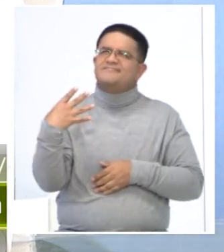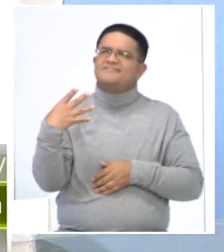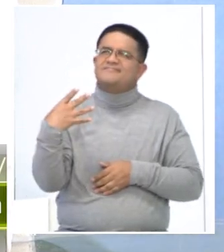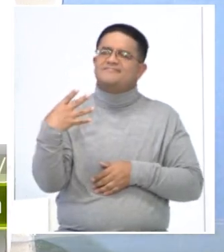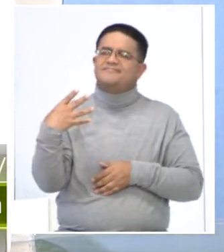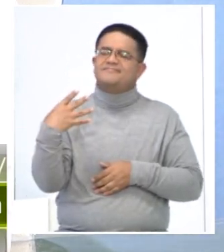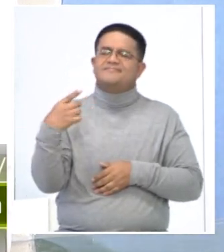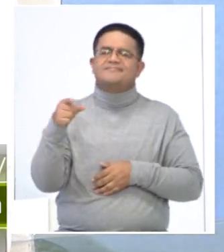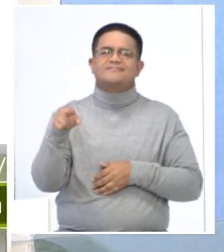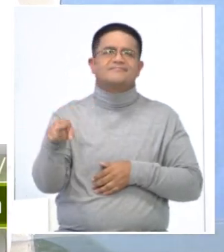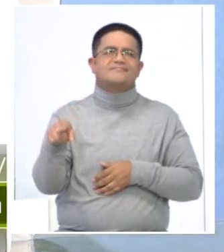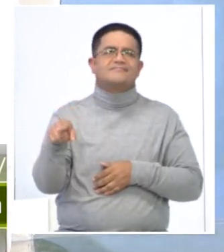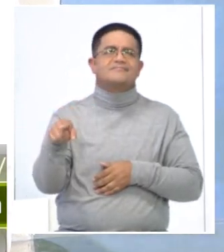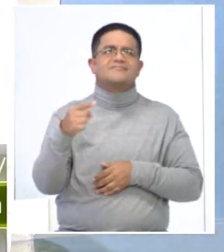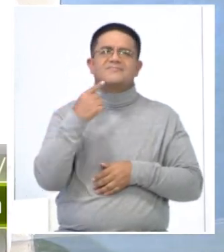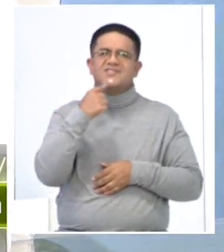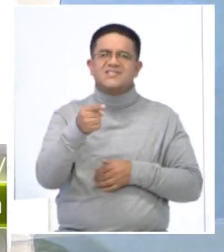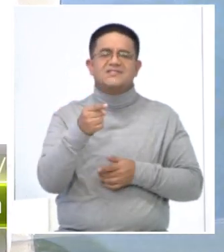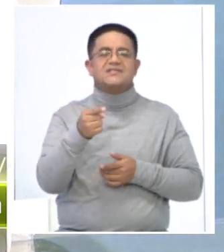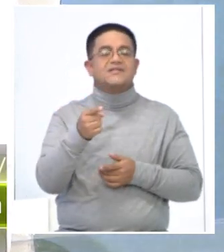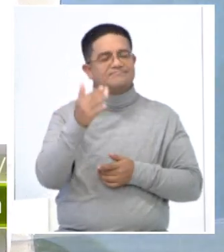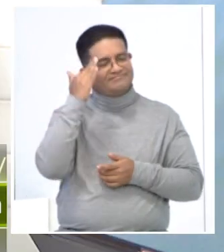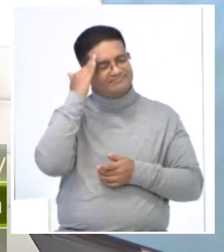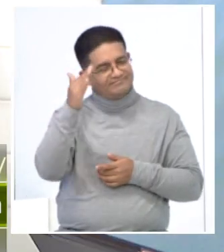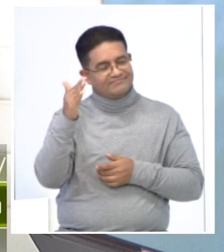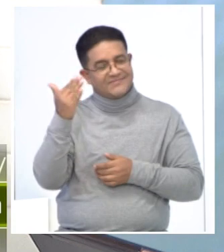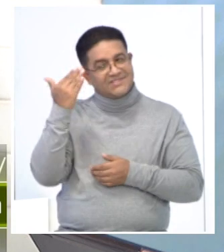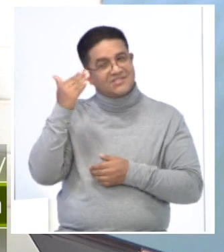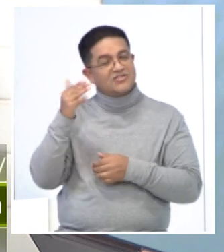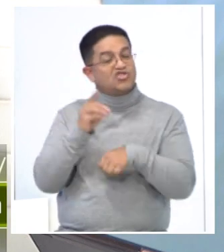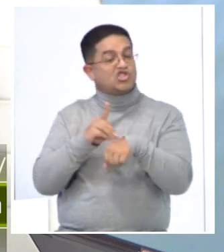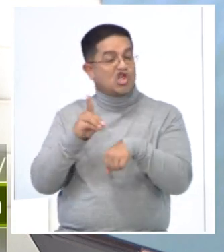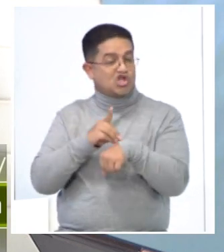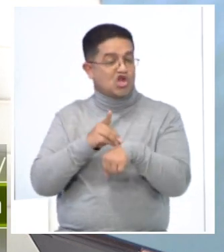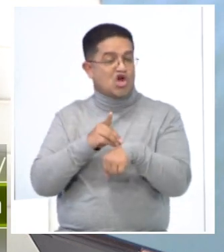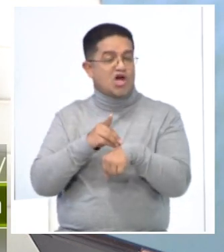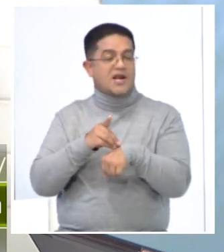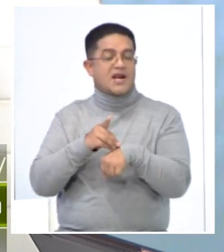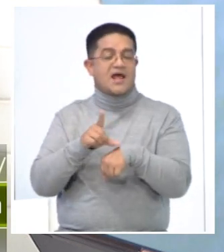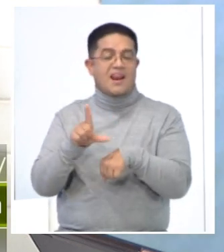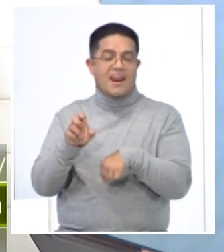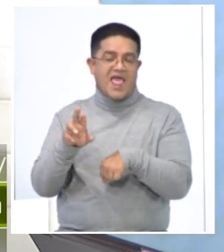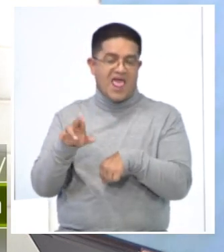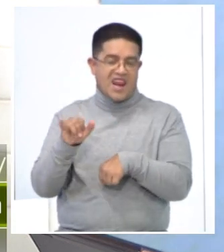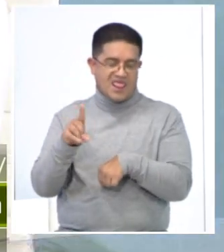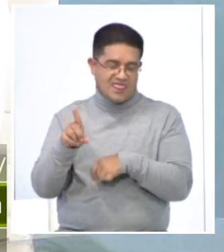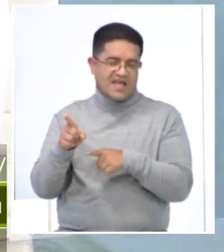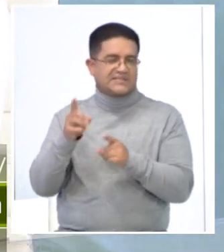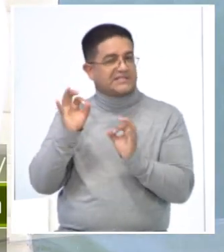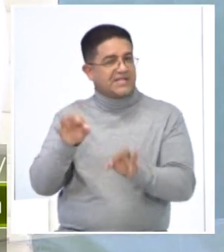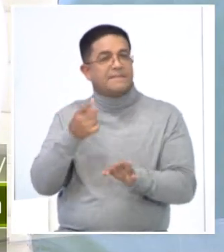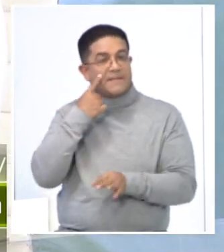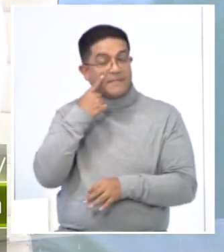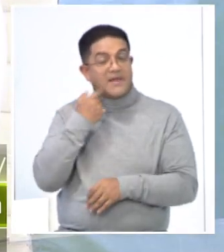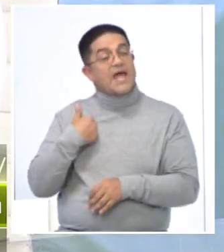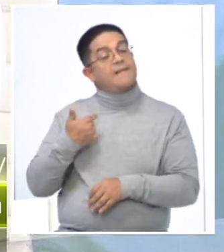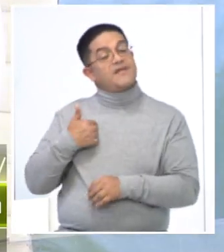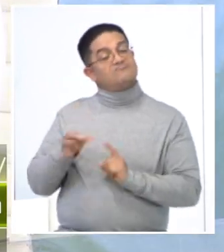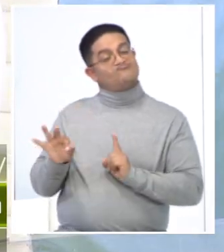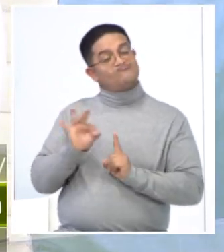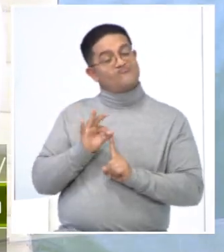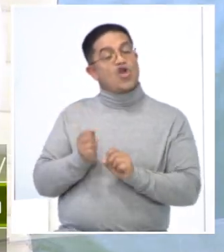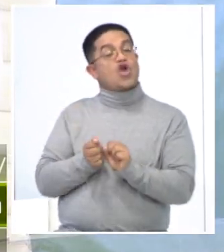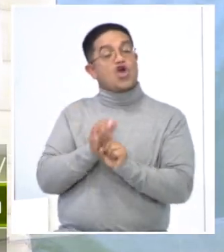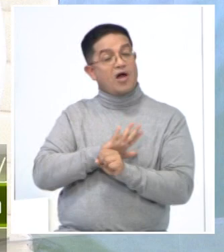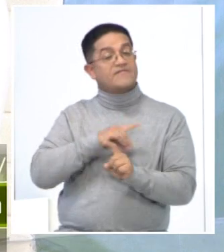Bracamonte nos dice cómo está doctora lérida tengo siempre la tengo siempre presente a mí me dio covid y me dio